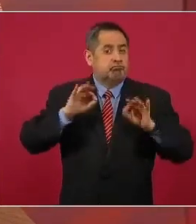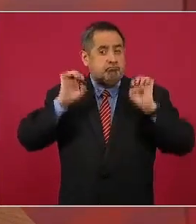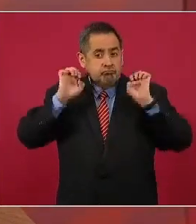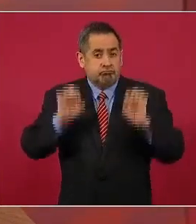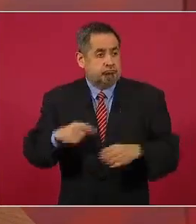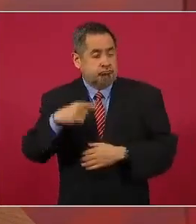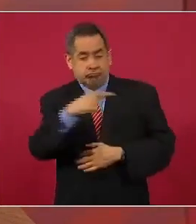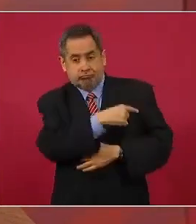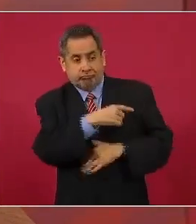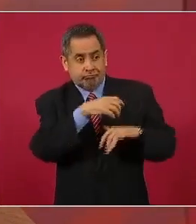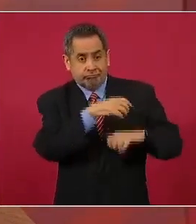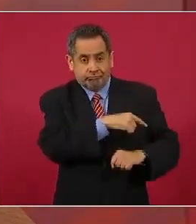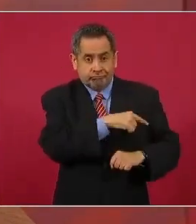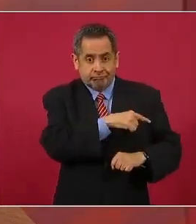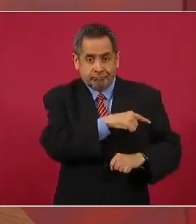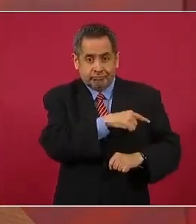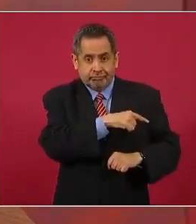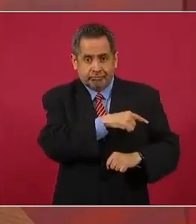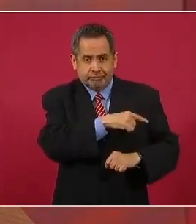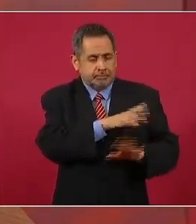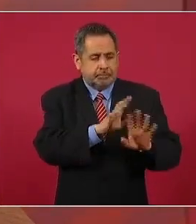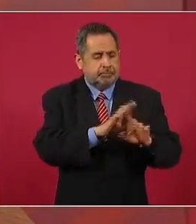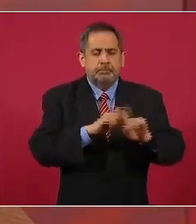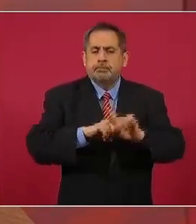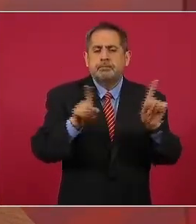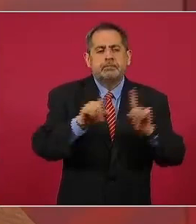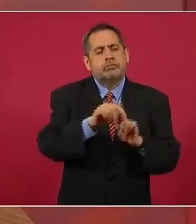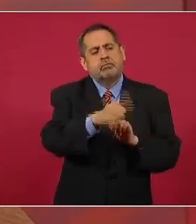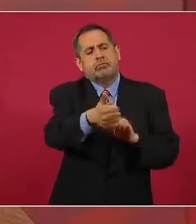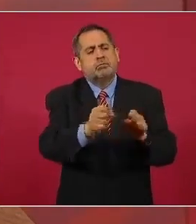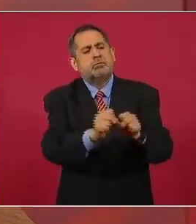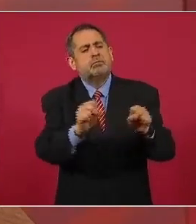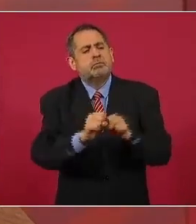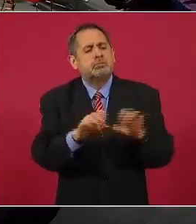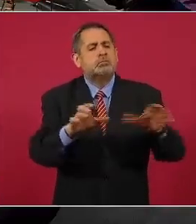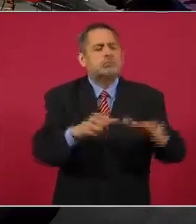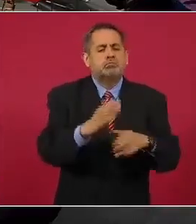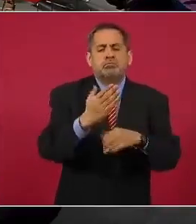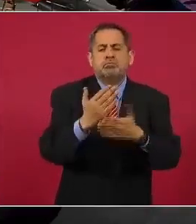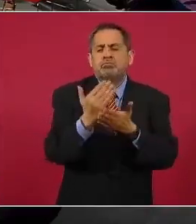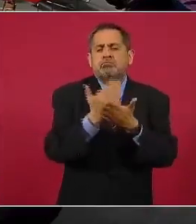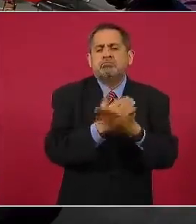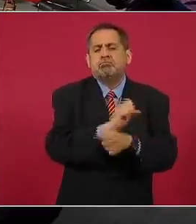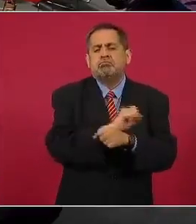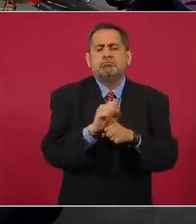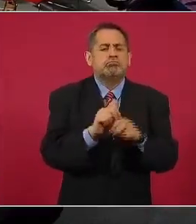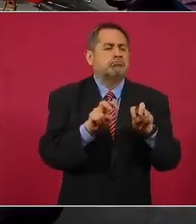donde aprendieron al presidente Madero, que mañana lo vamos a recordar,